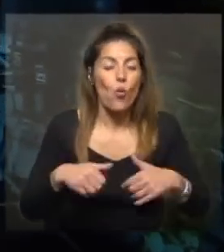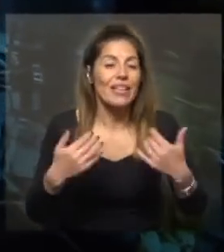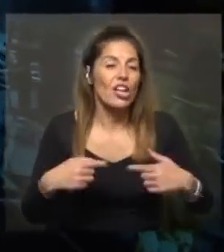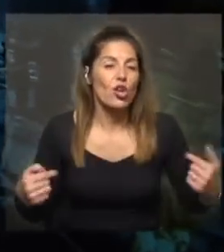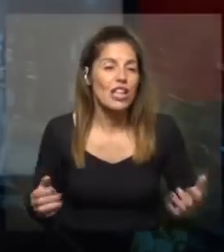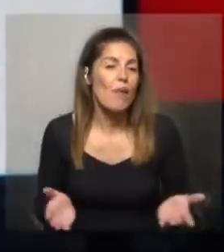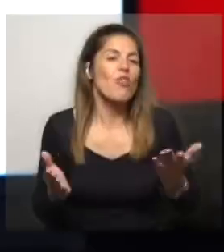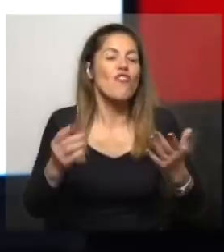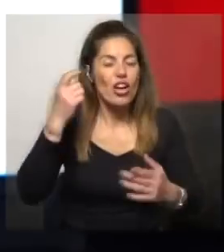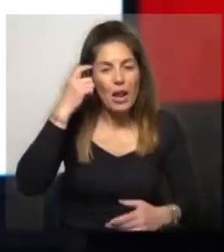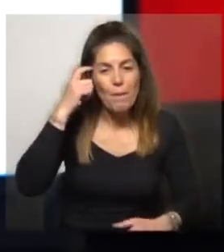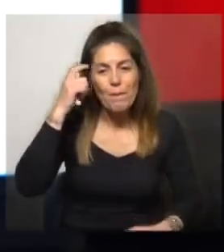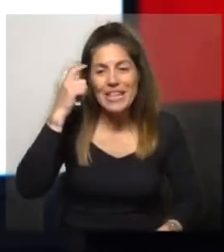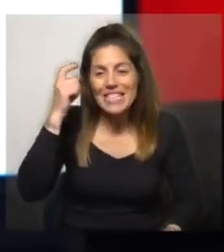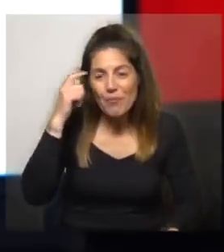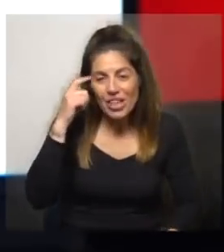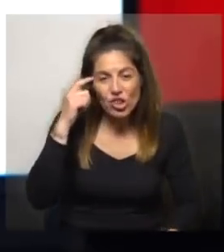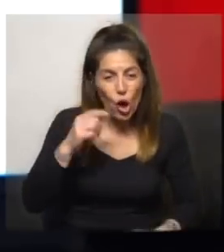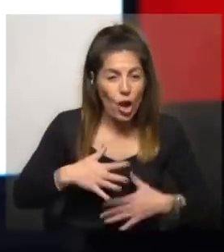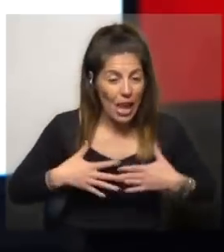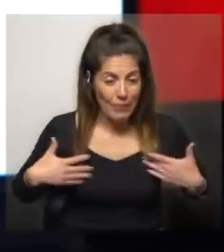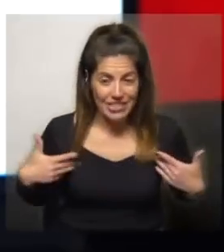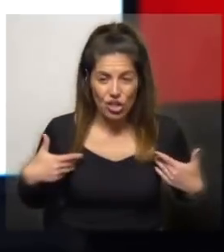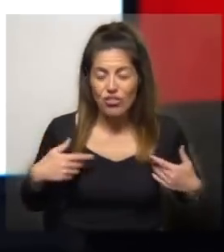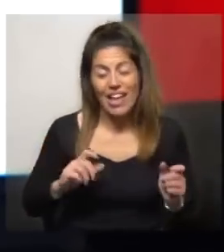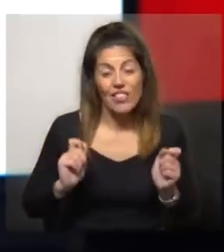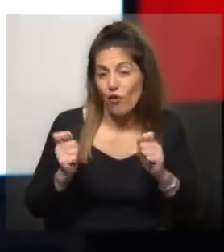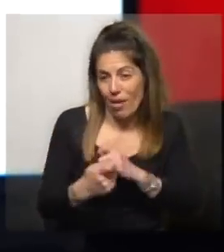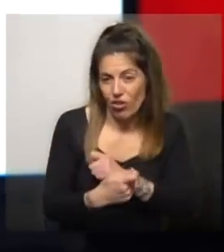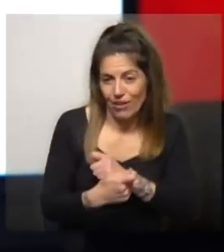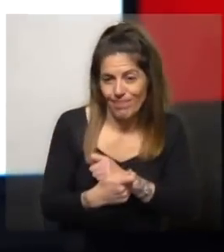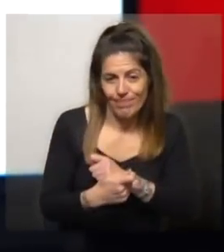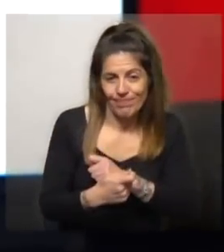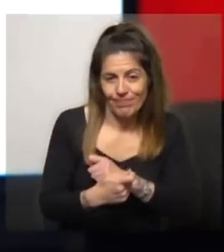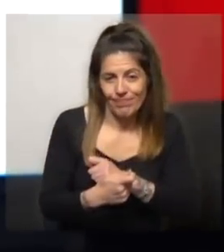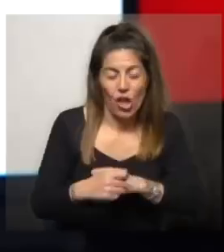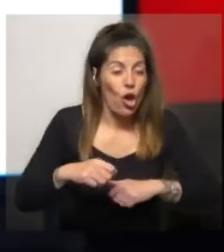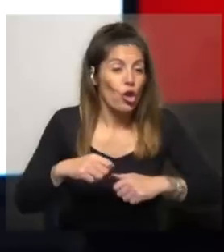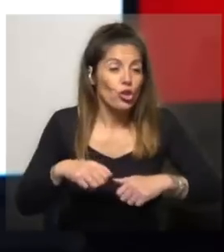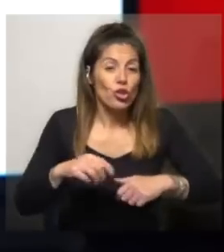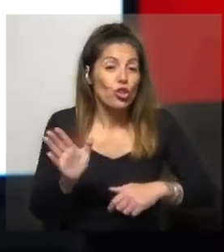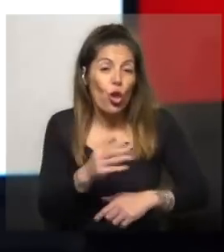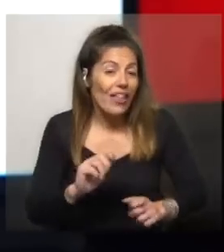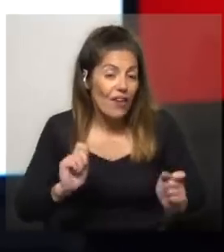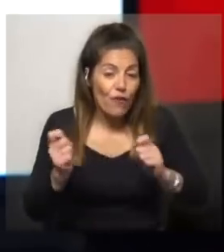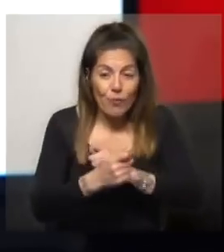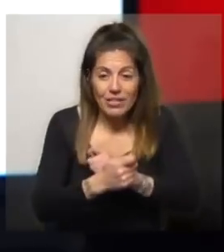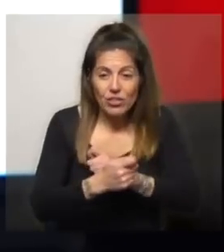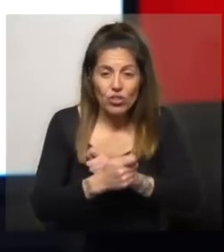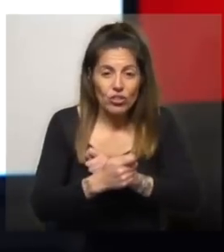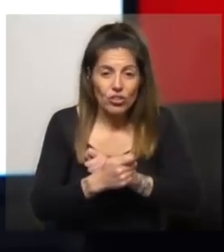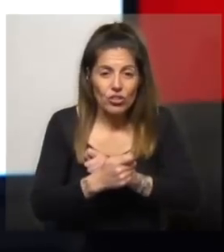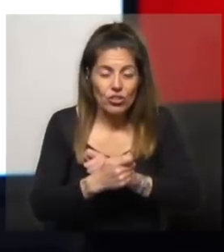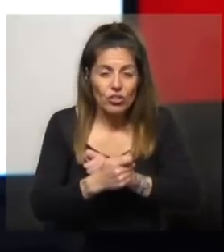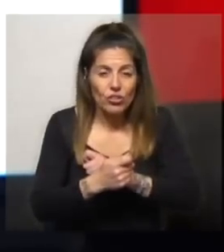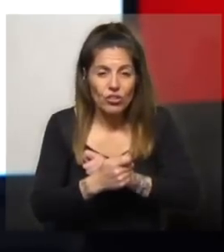provoque el pensamiento o la emoción es transformadora y toda transformación en sí misma está